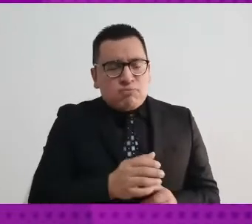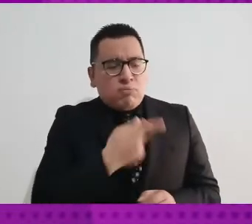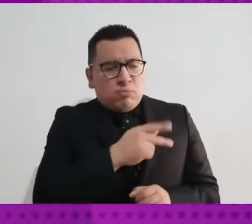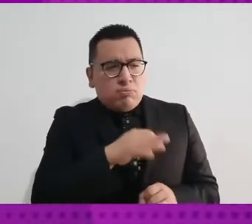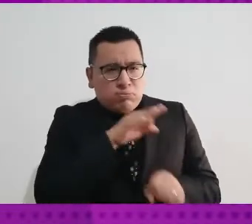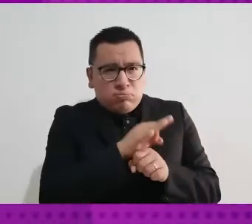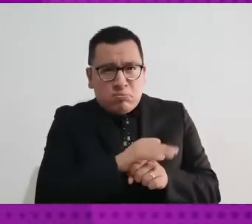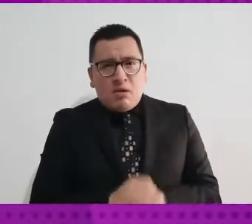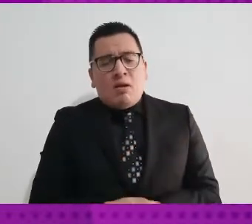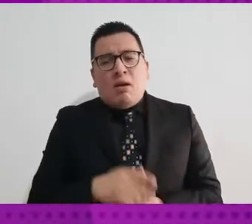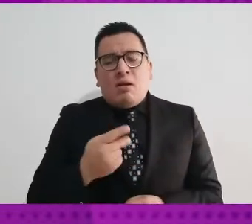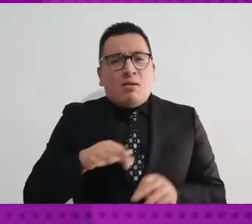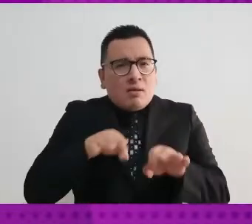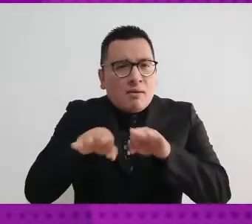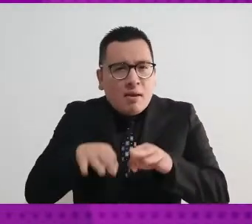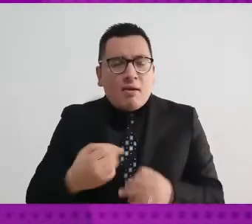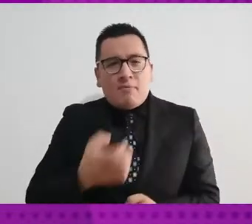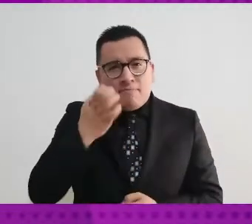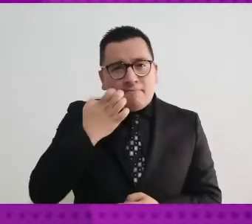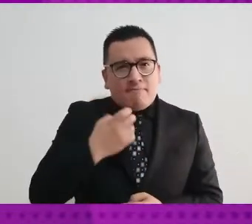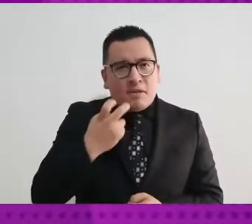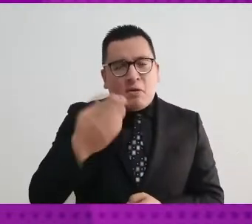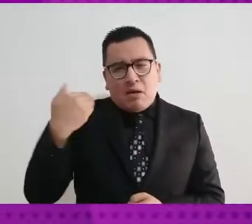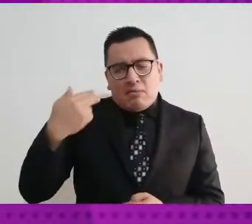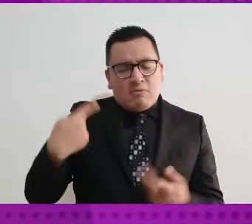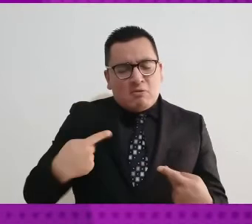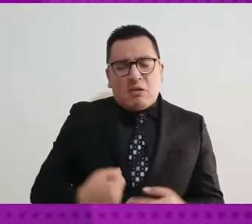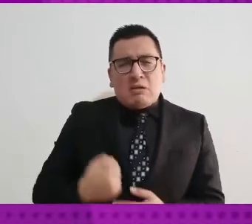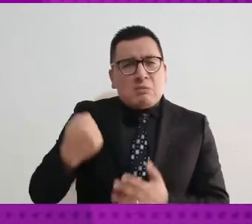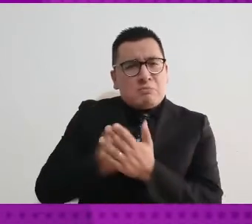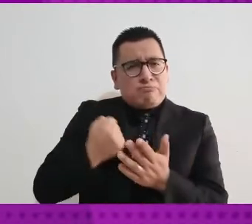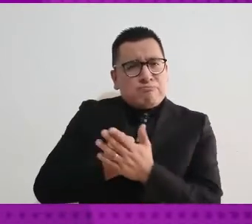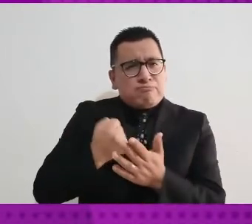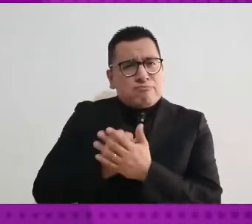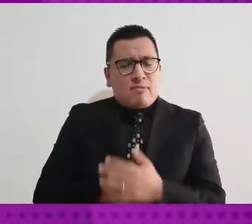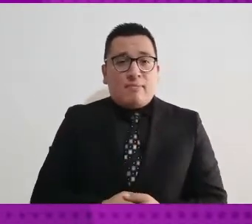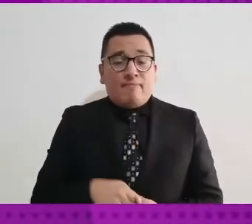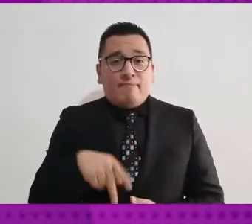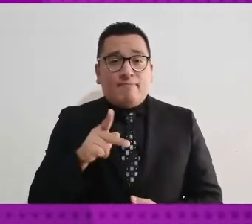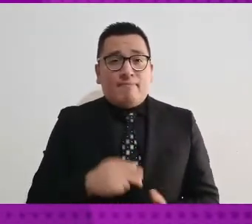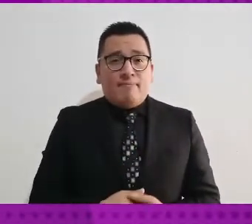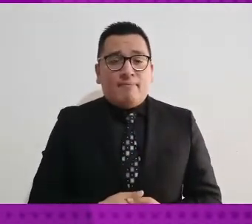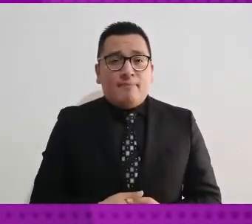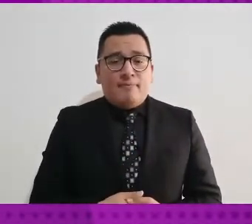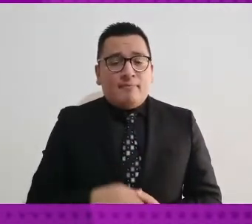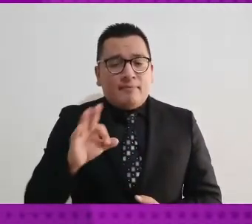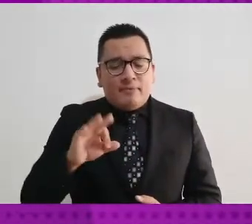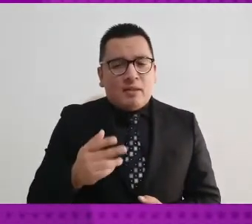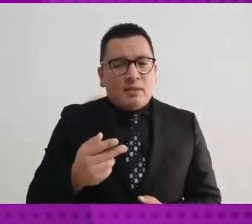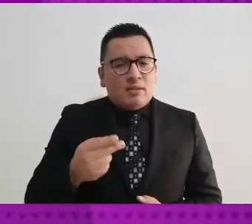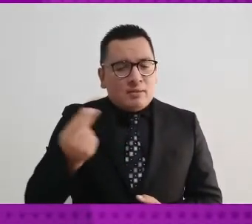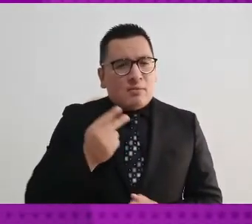social, empleo, educación, que eran viejos reclamos, son viejos reclamos añejos, pero que también quizás deban